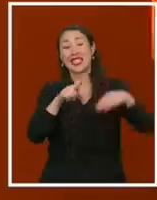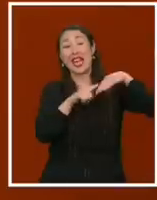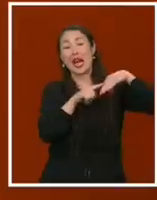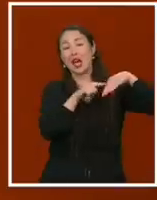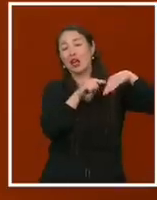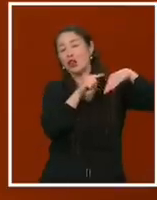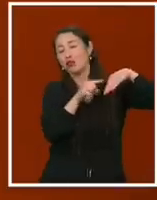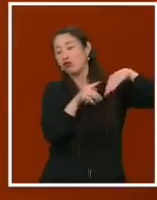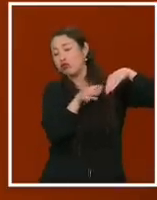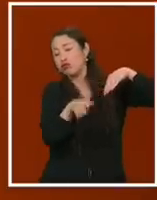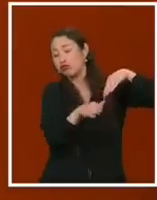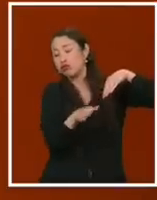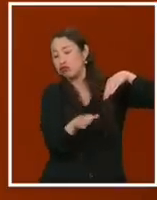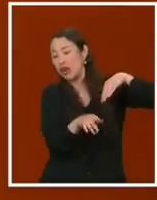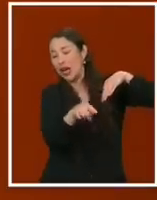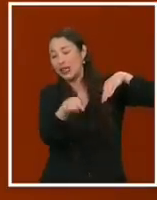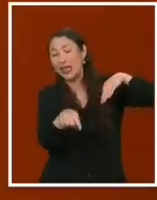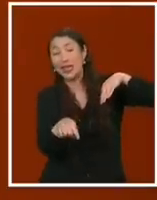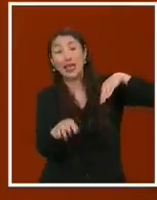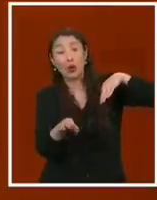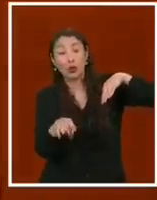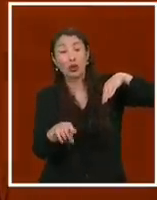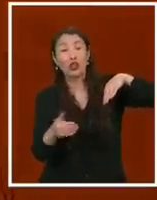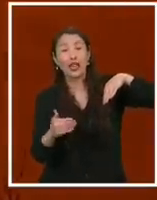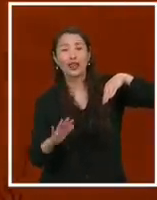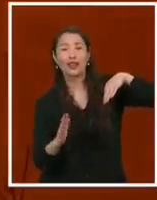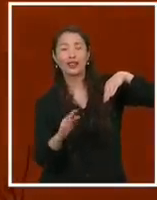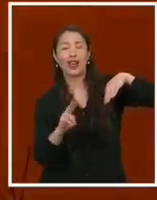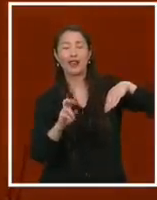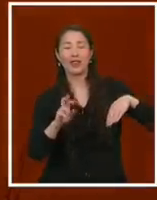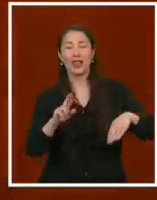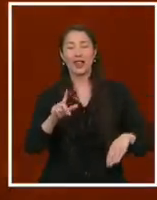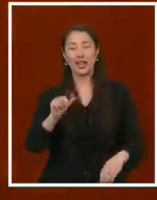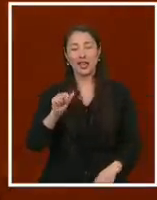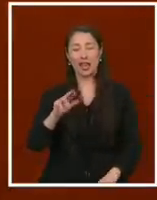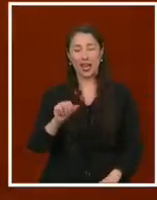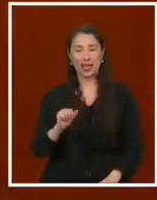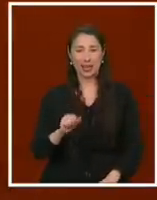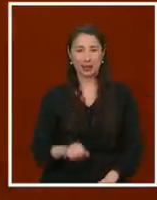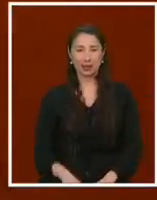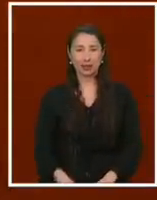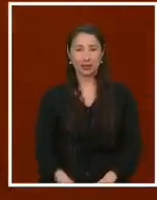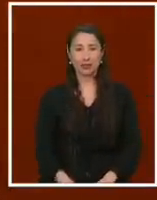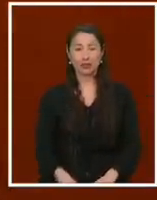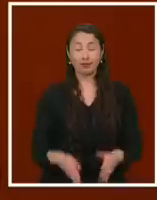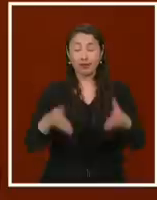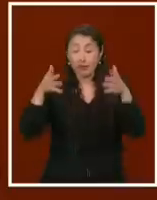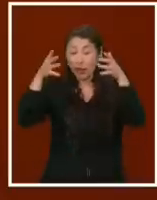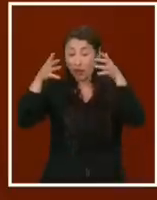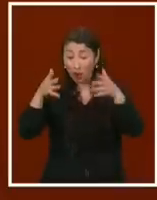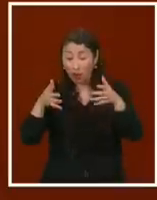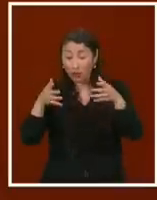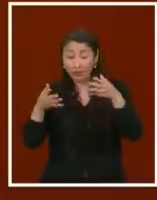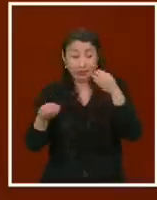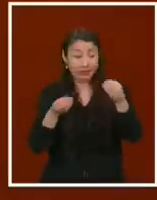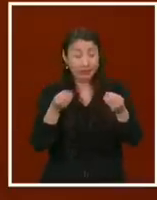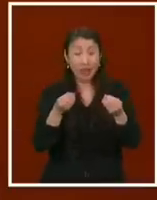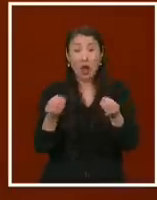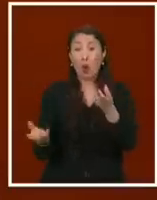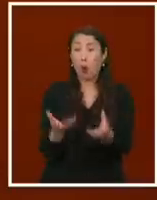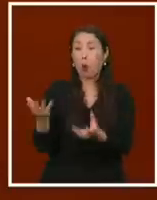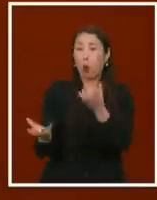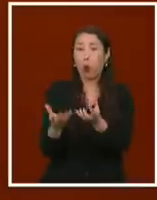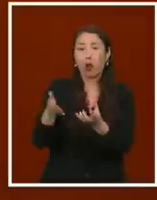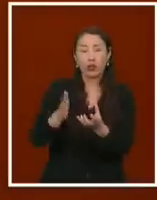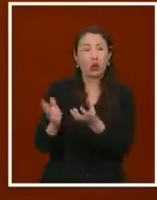justamente donde está la Quinta Vergara. focos todavía muy activos